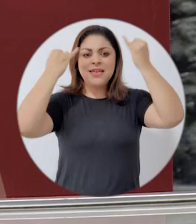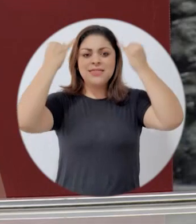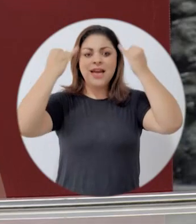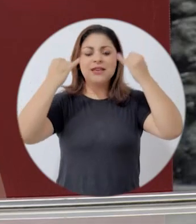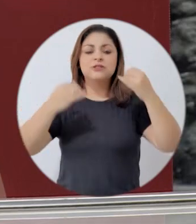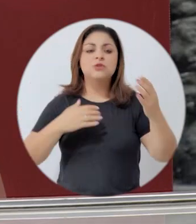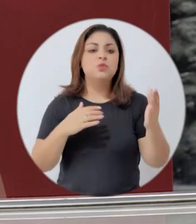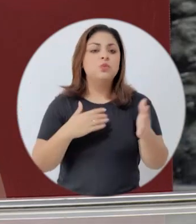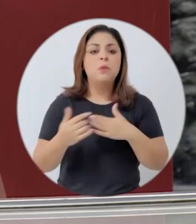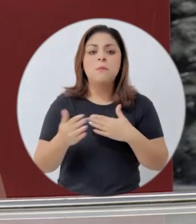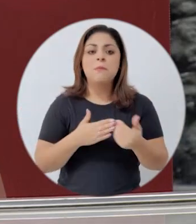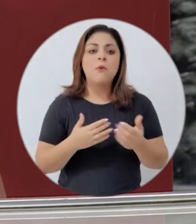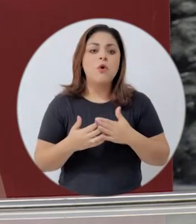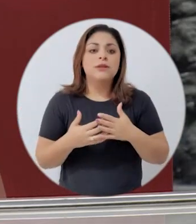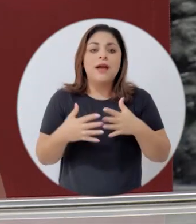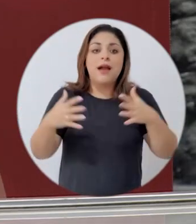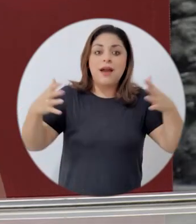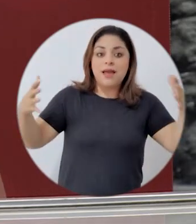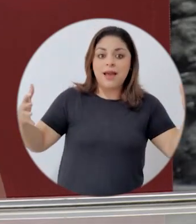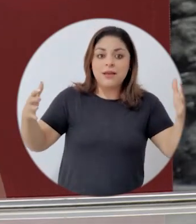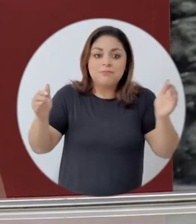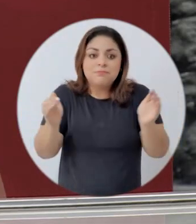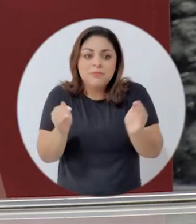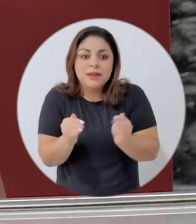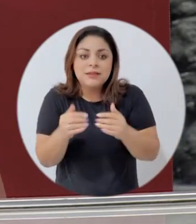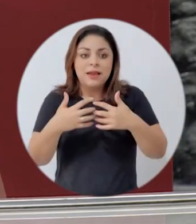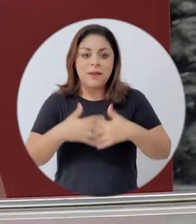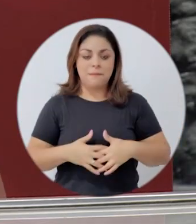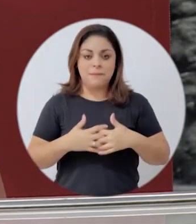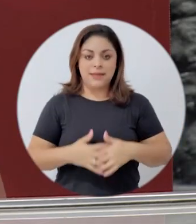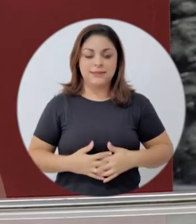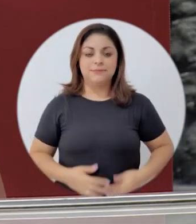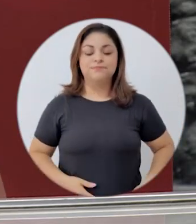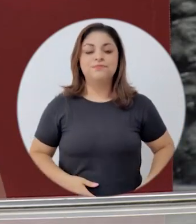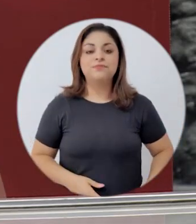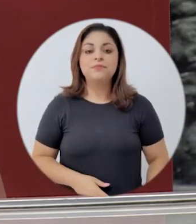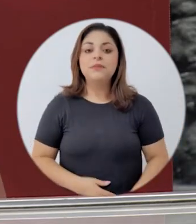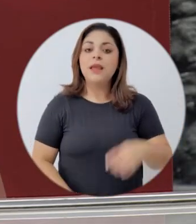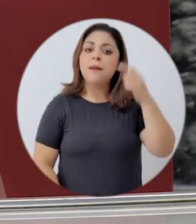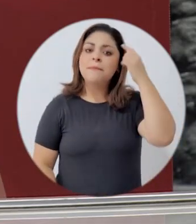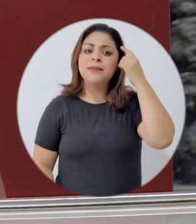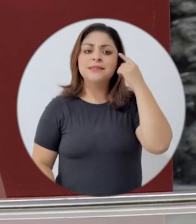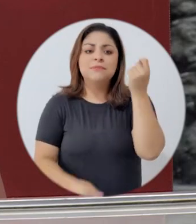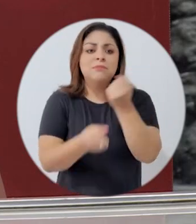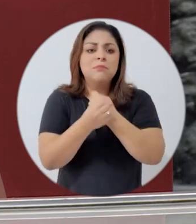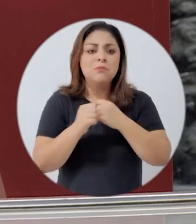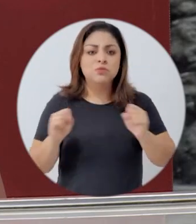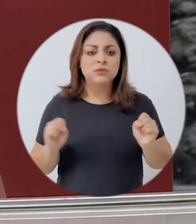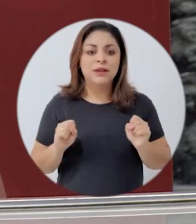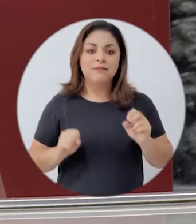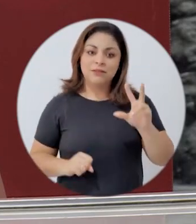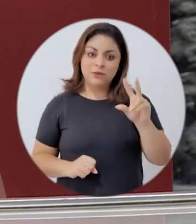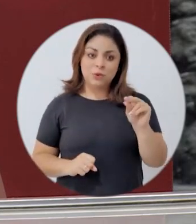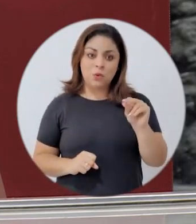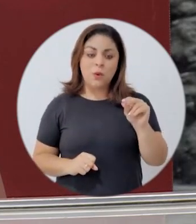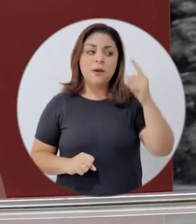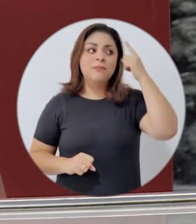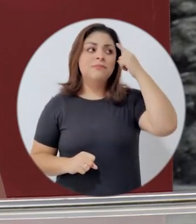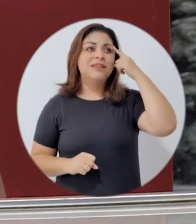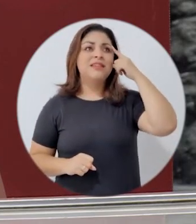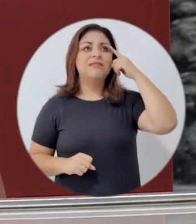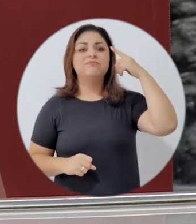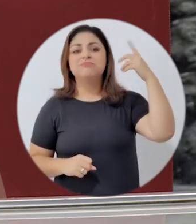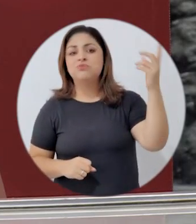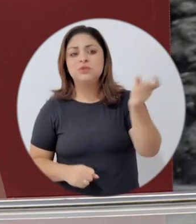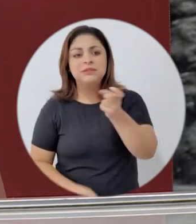importar el tamaño de las empresas. No es algo imposible de hacer. Hay personas que sienten que esto es muy lejano, que cuesta mucho,